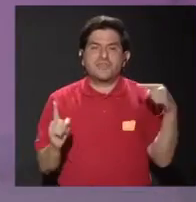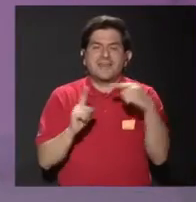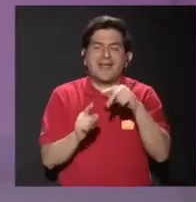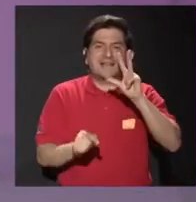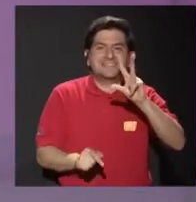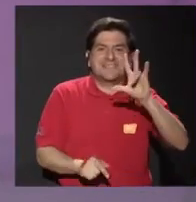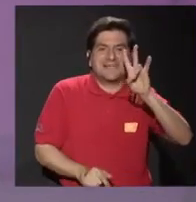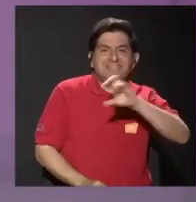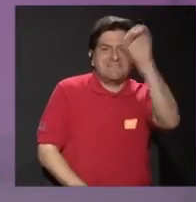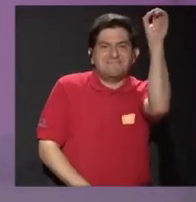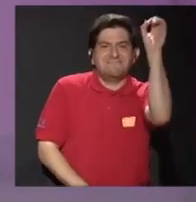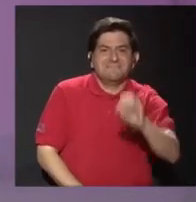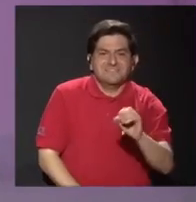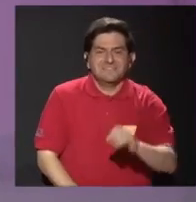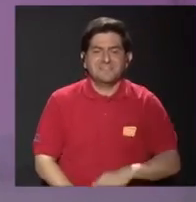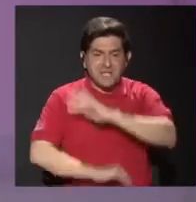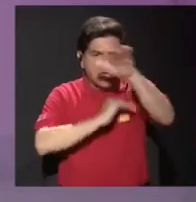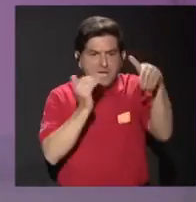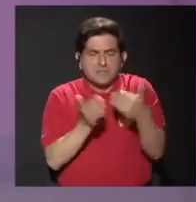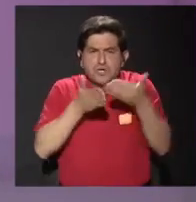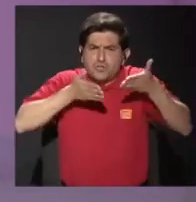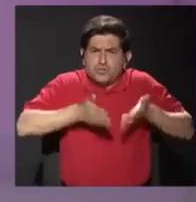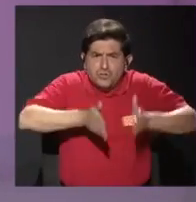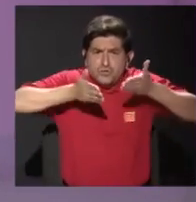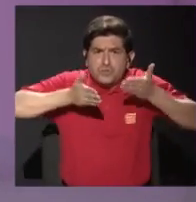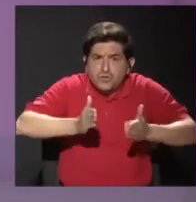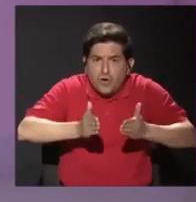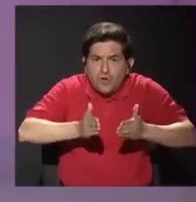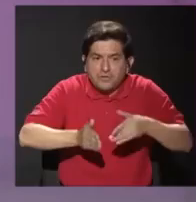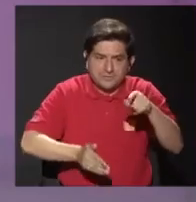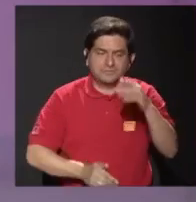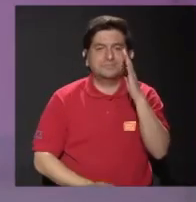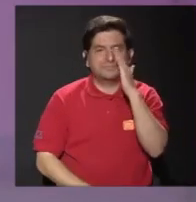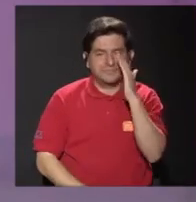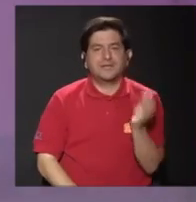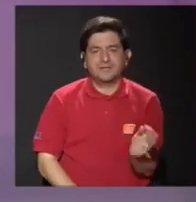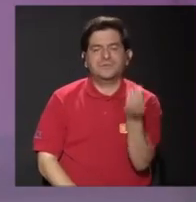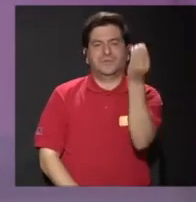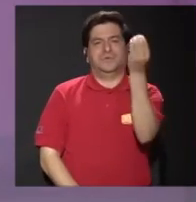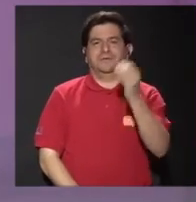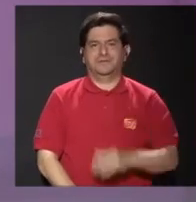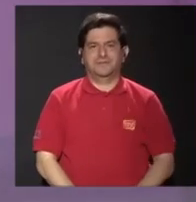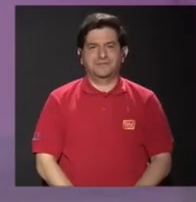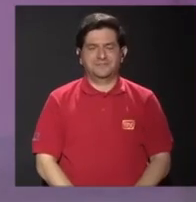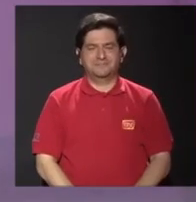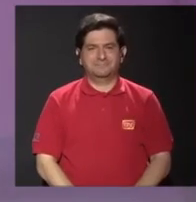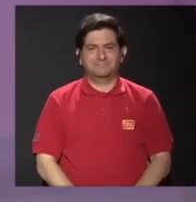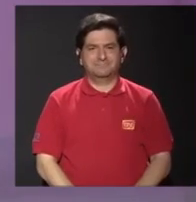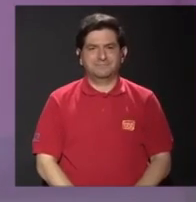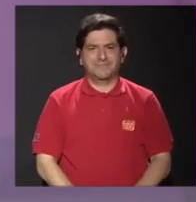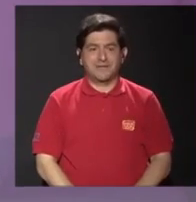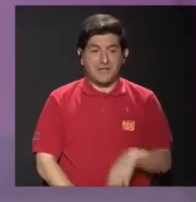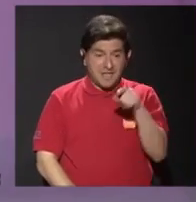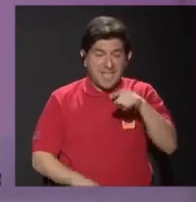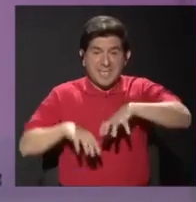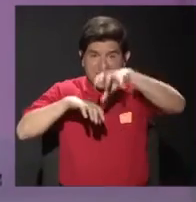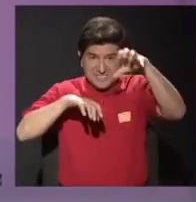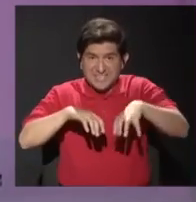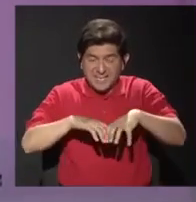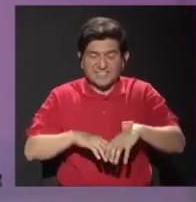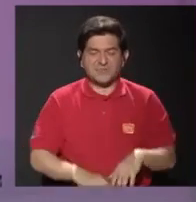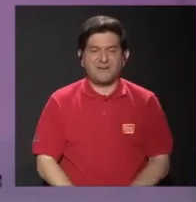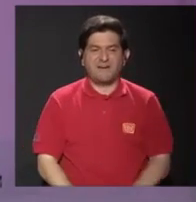un 37 por ciento del total de su nacimiento son de madres adolescentes y no es de extrañar que estos cantones